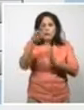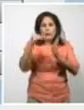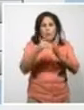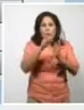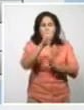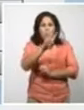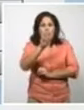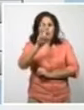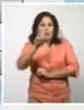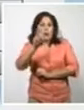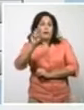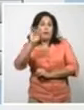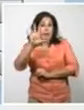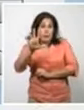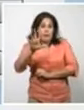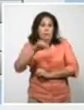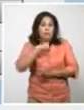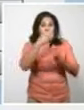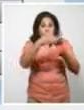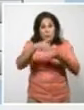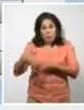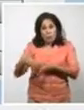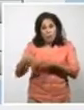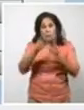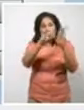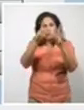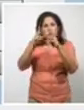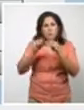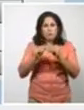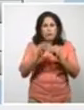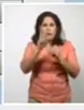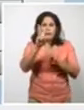5.435 fallecidos, lo cual da un acumulado de